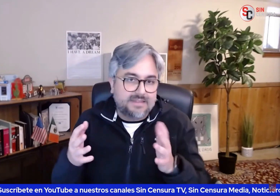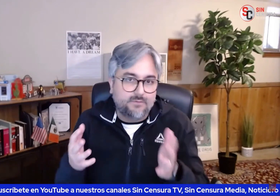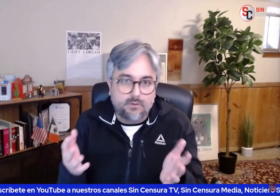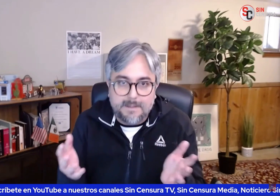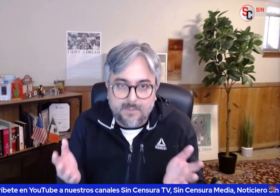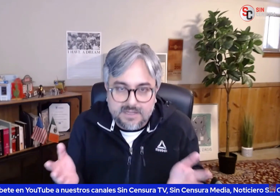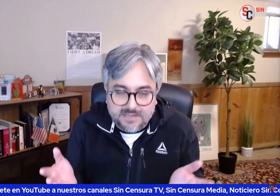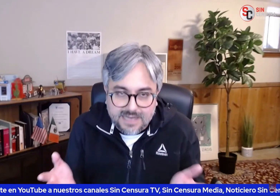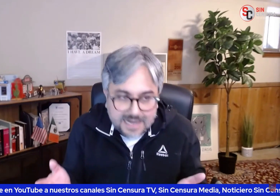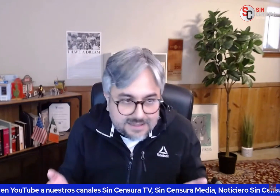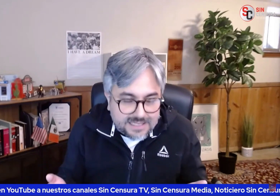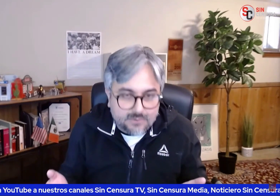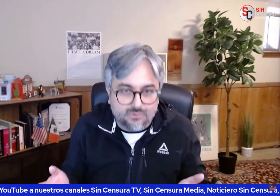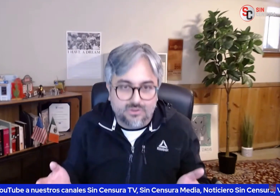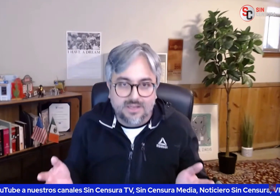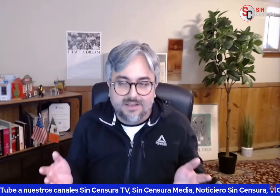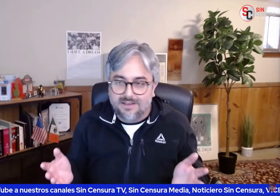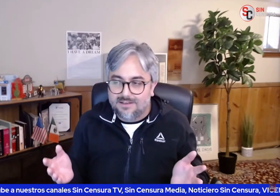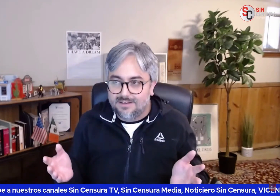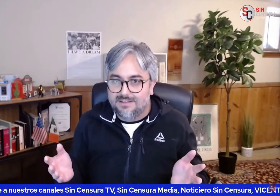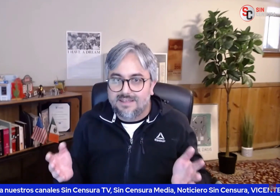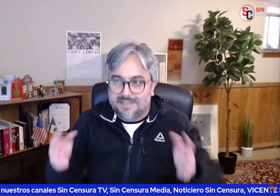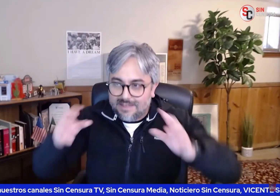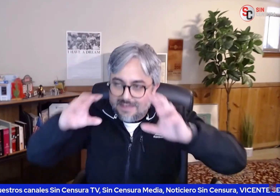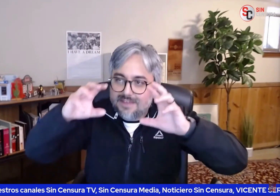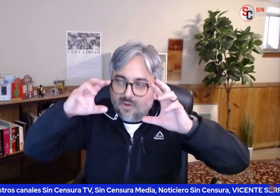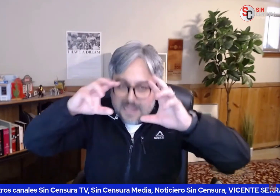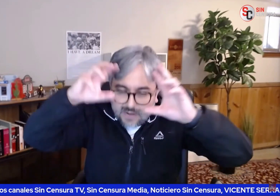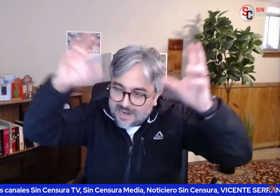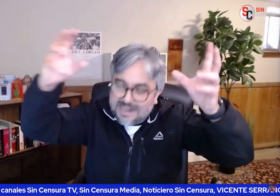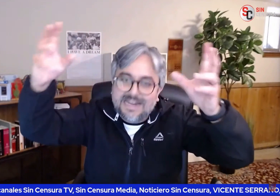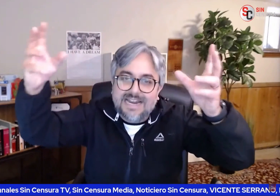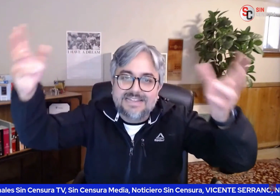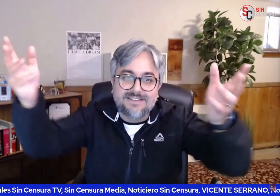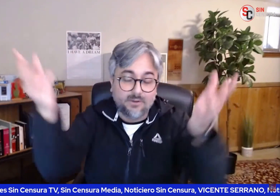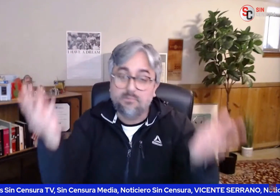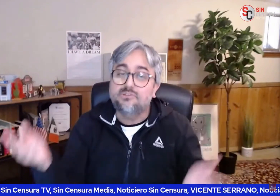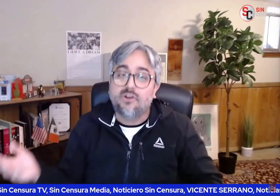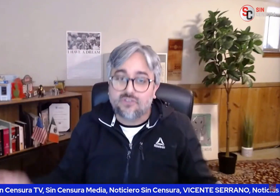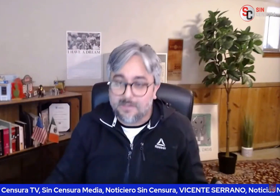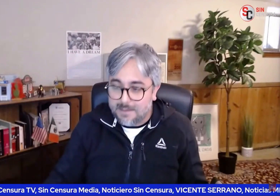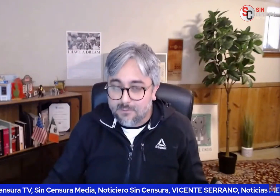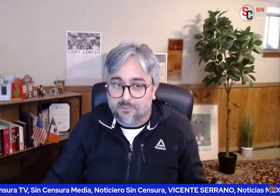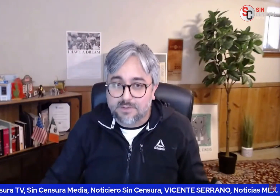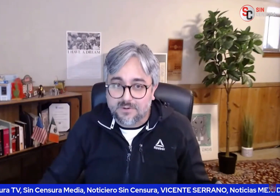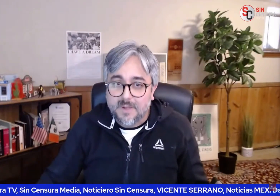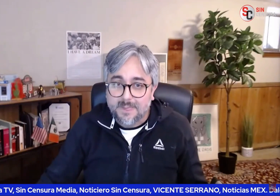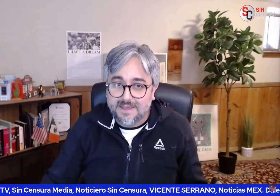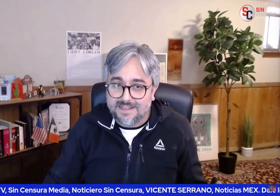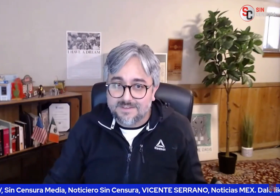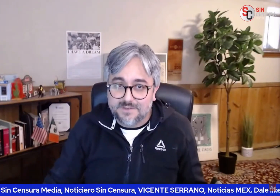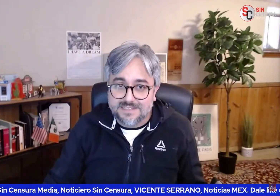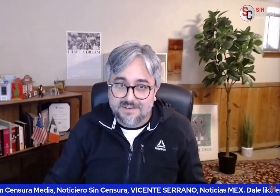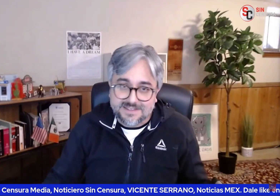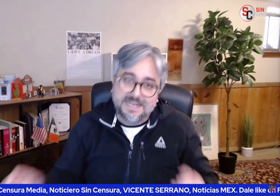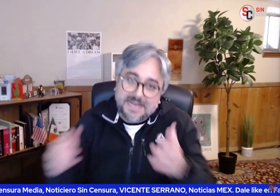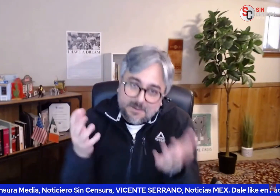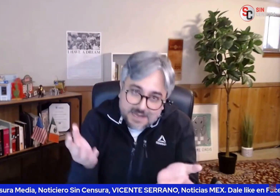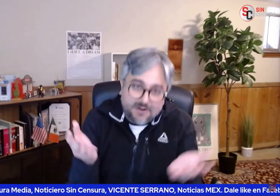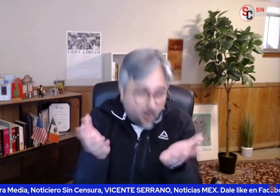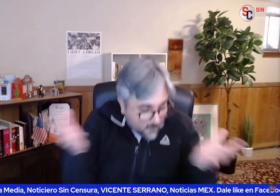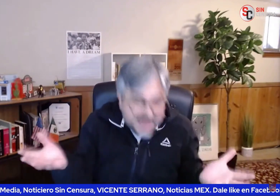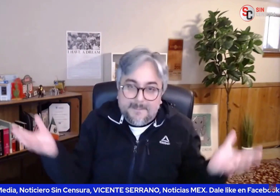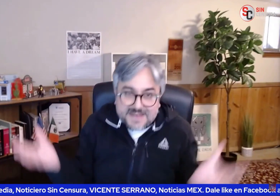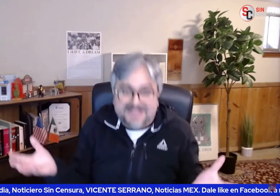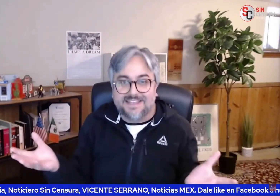En la plataforma política Latinos. ¿Cuál es la intención? Pues no lo sabemos, pero en definitiva tiene